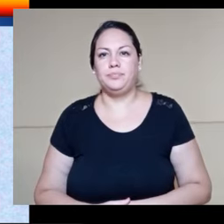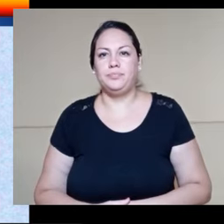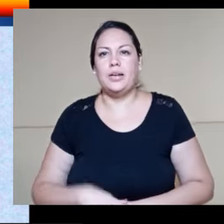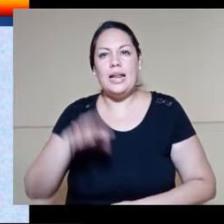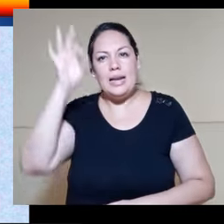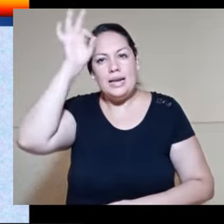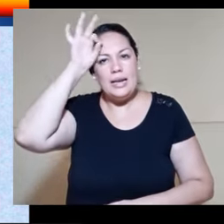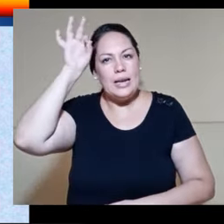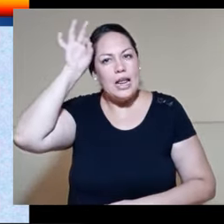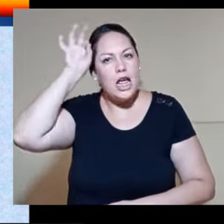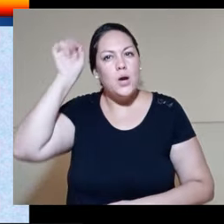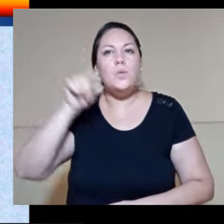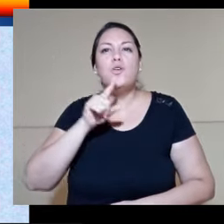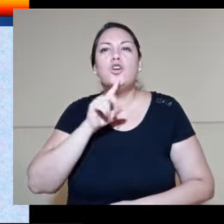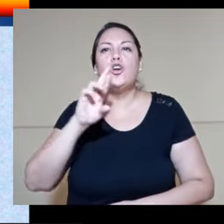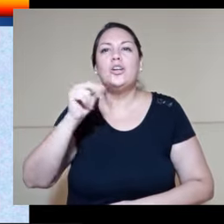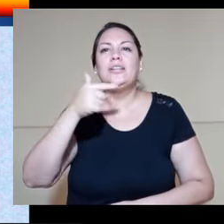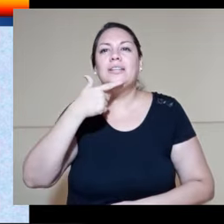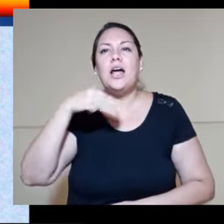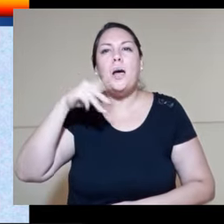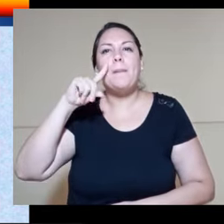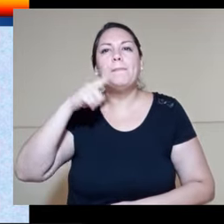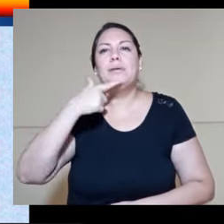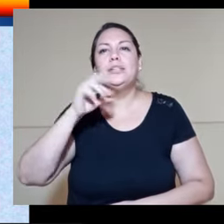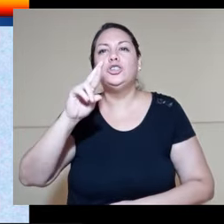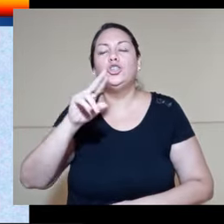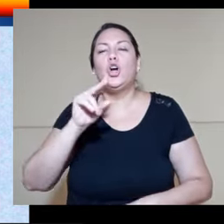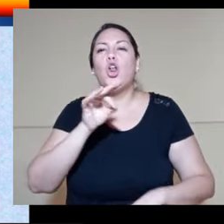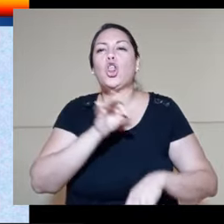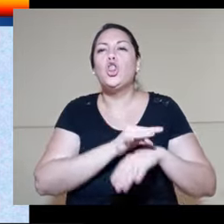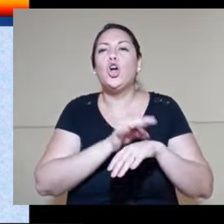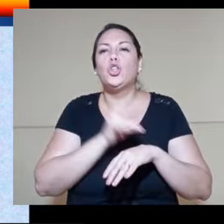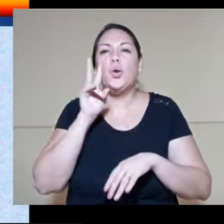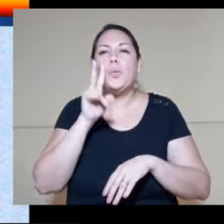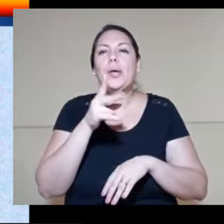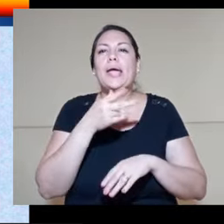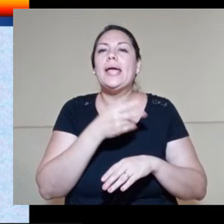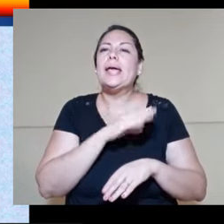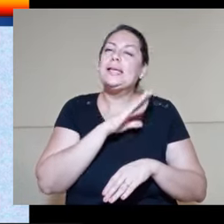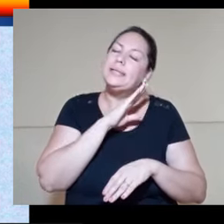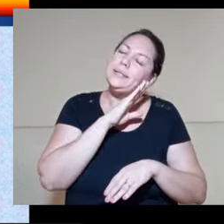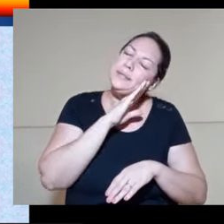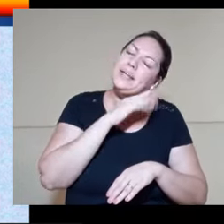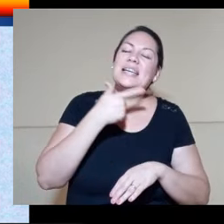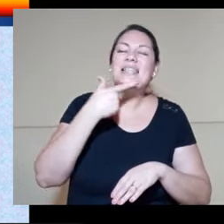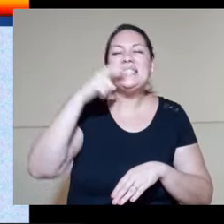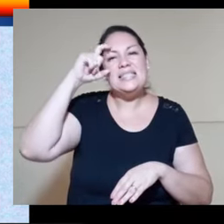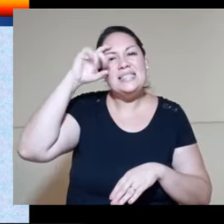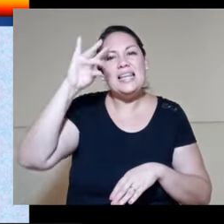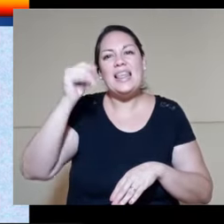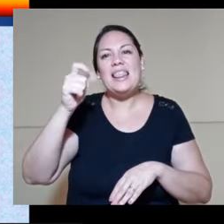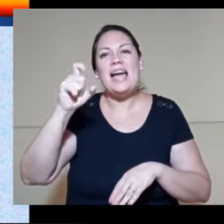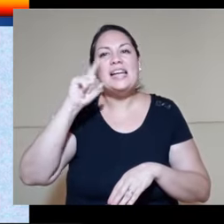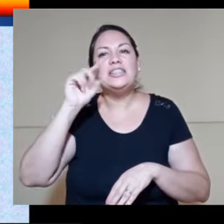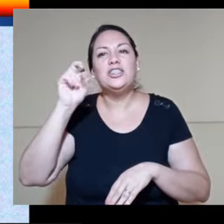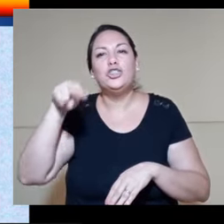del neurotransmisor, que clínicamente nosotros lo vemos como una sedación, un